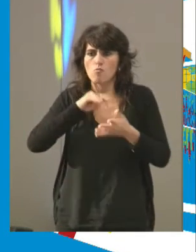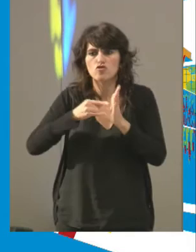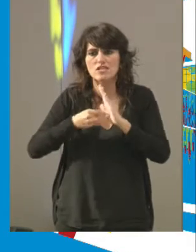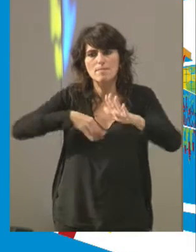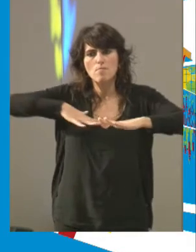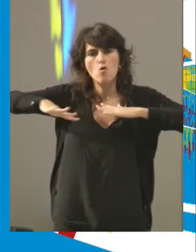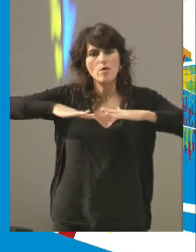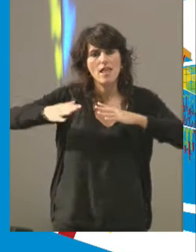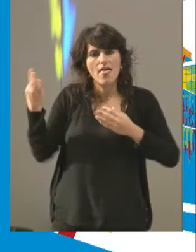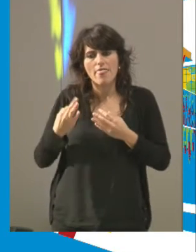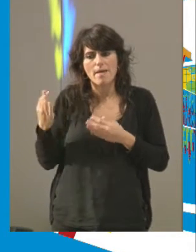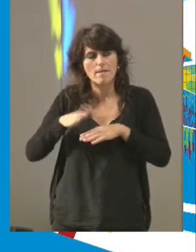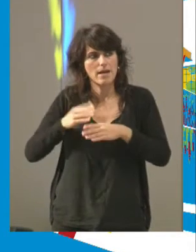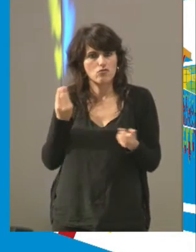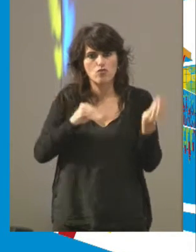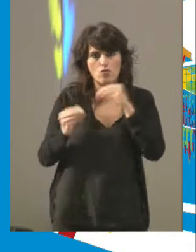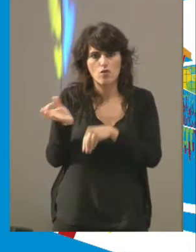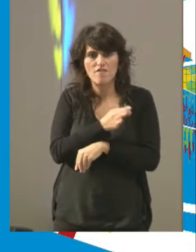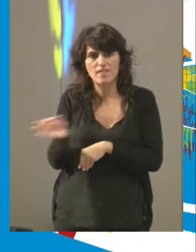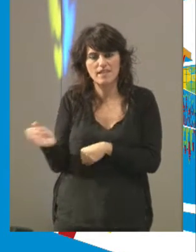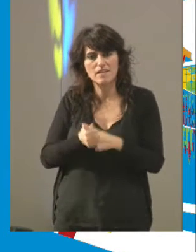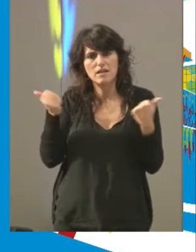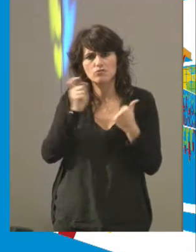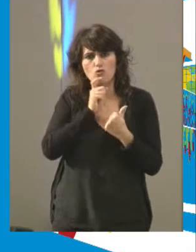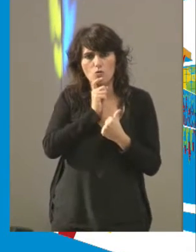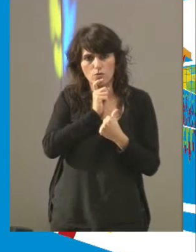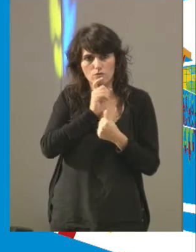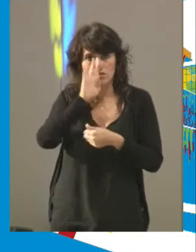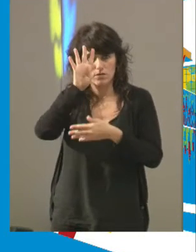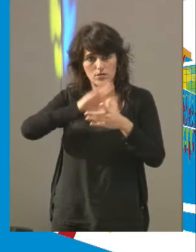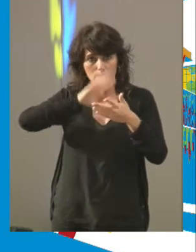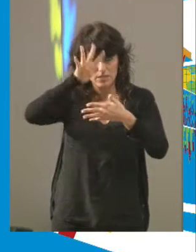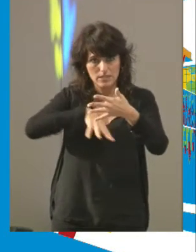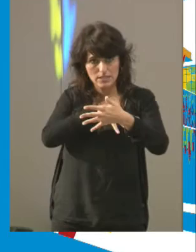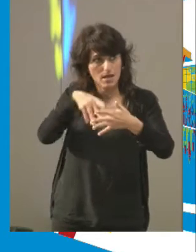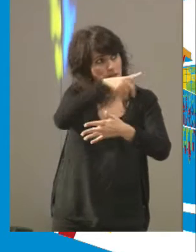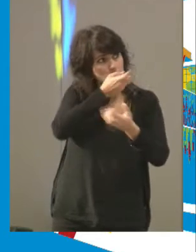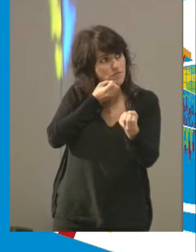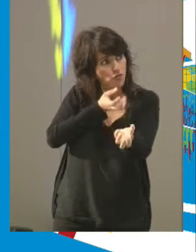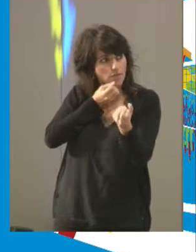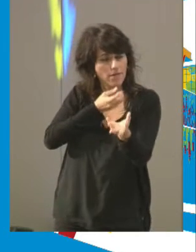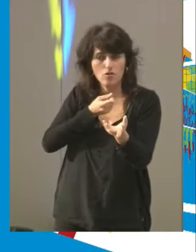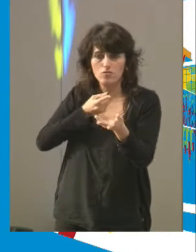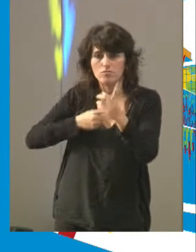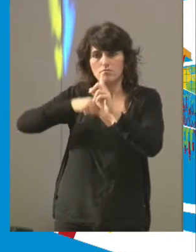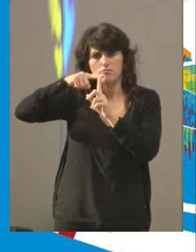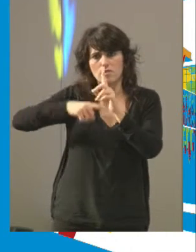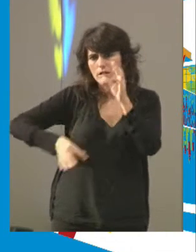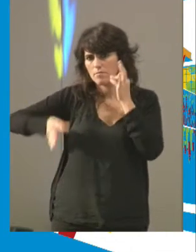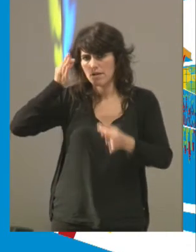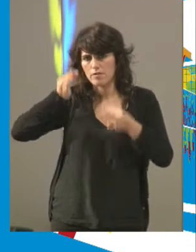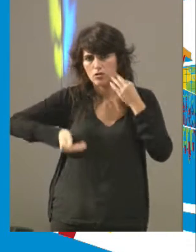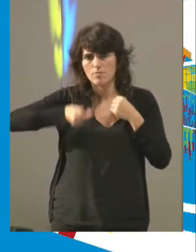que disponer para resolverlo con mayor eficiencia. Tablas al final con toda la información, con un nivel de precisión muy